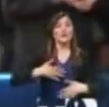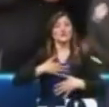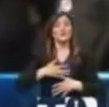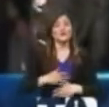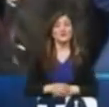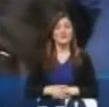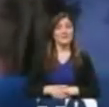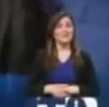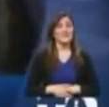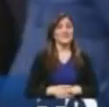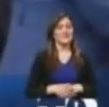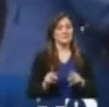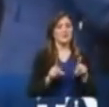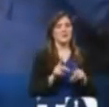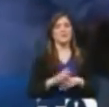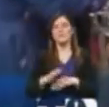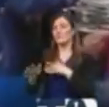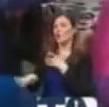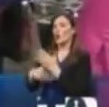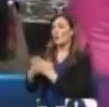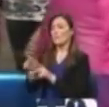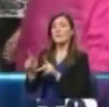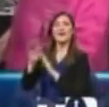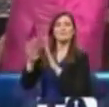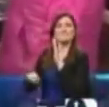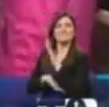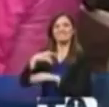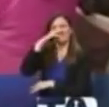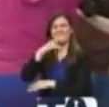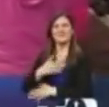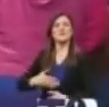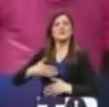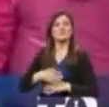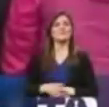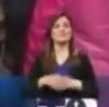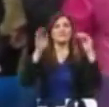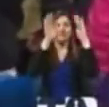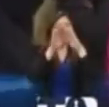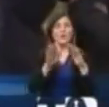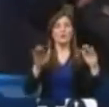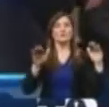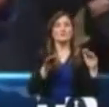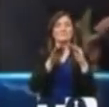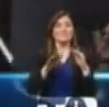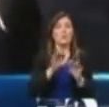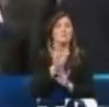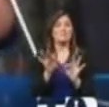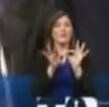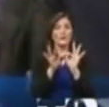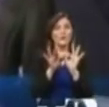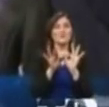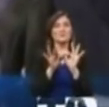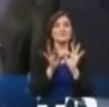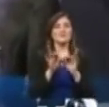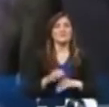muy lista para disfrutar todo el día con los niños. Eso, así es, no lo olviden, la Navidad es el momento perfecto para